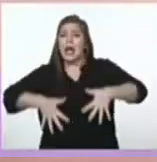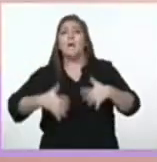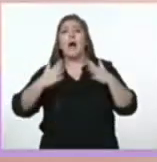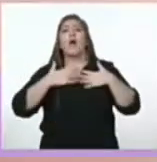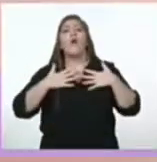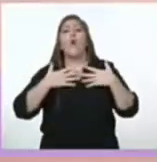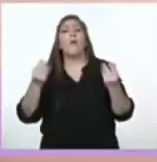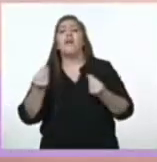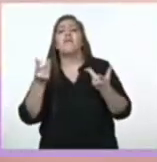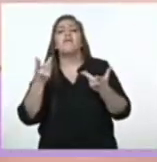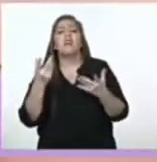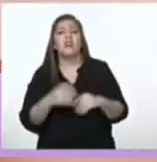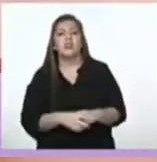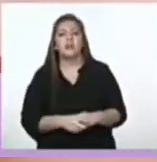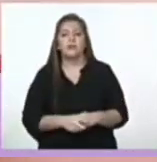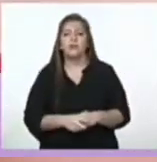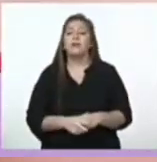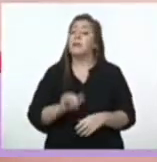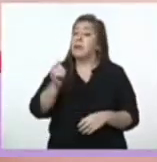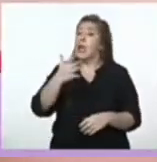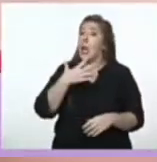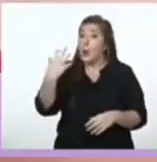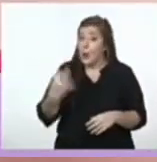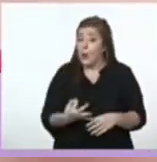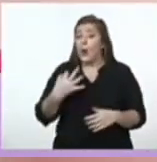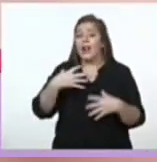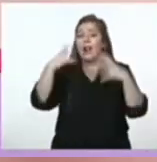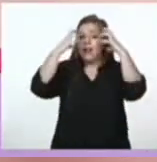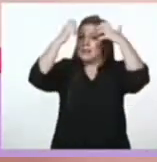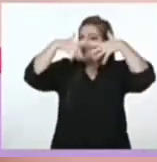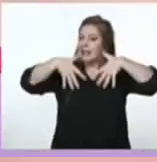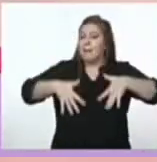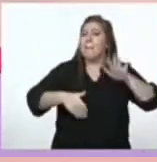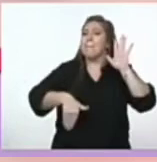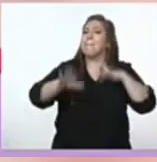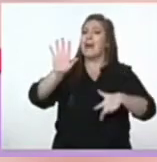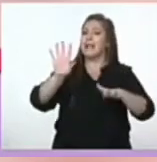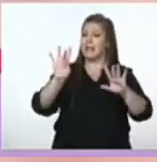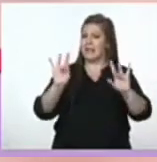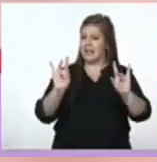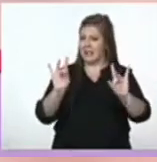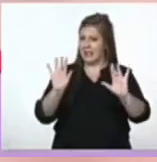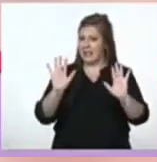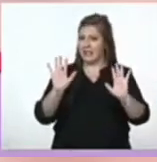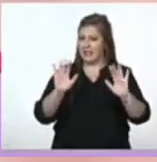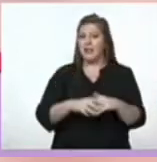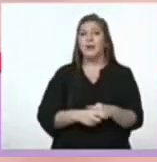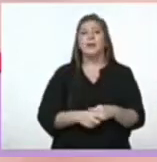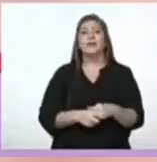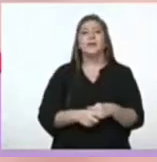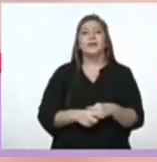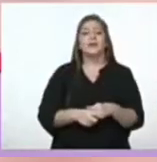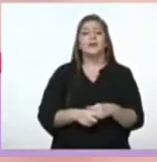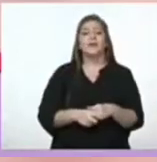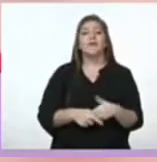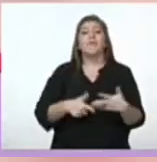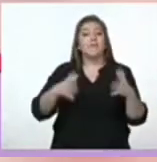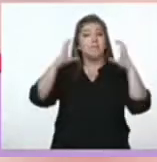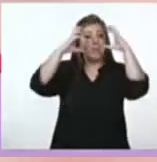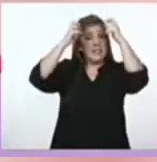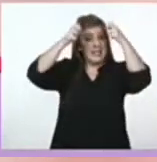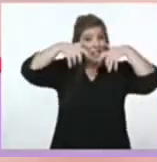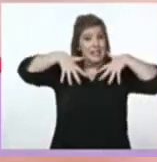podemos decir, sí es verdad que es tal vez el sistema más complejo, ¿sí? Es el sistema que podemos